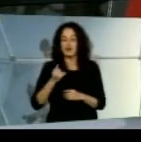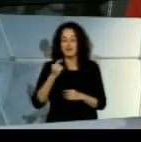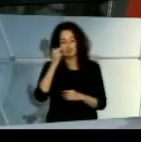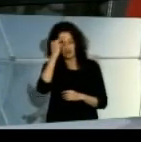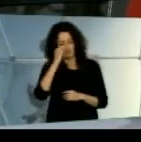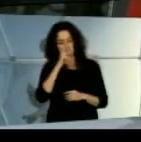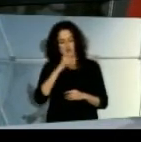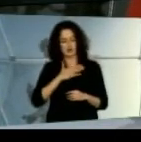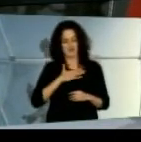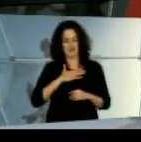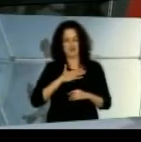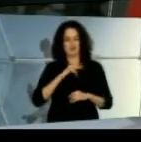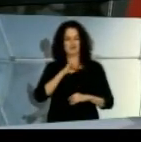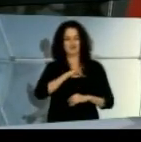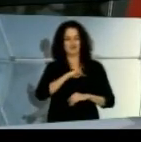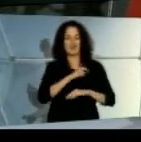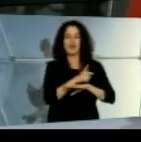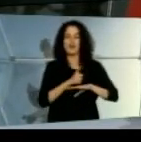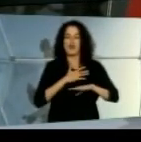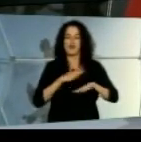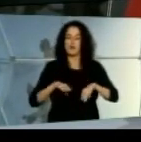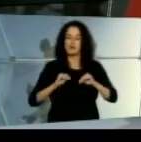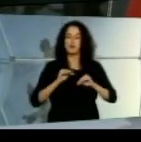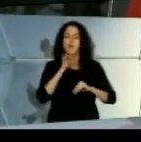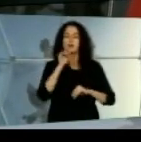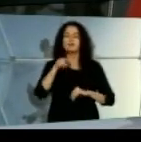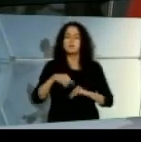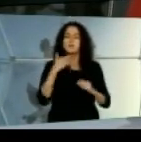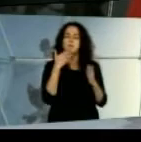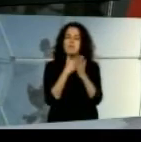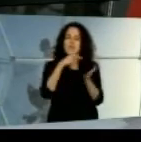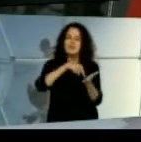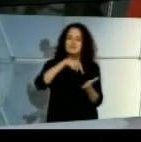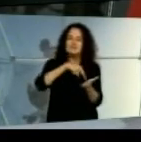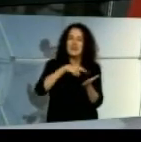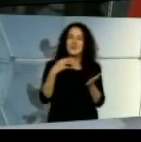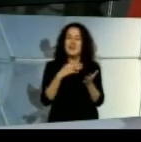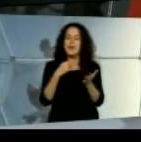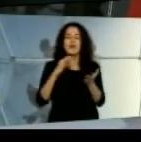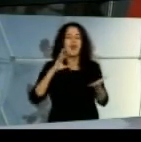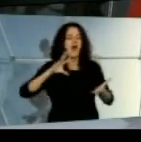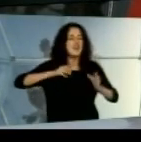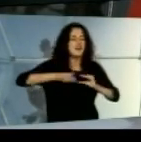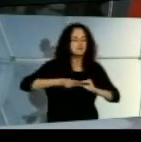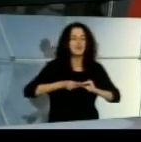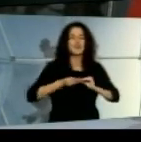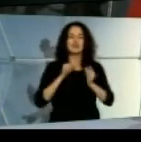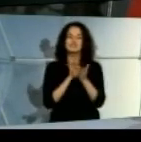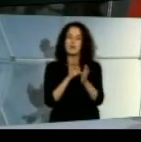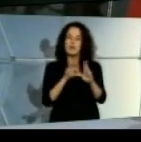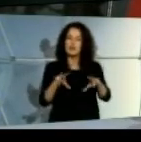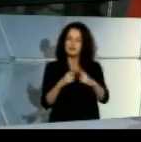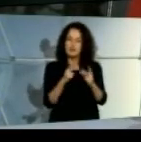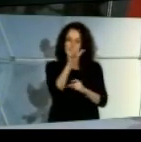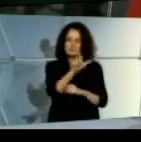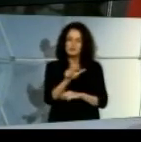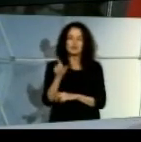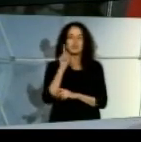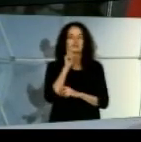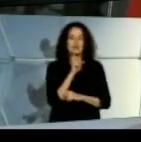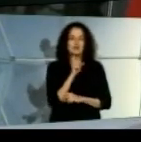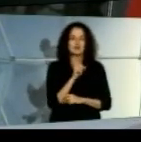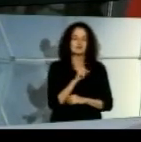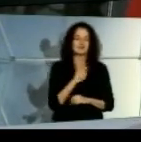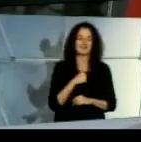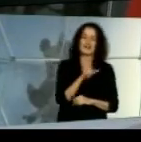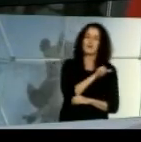ciudadanos burgaleses, pero también empiezan a exigir que se adapten también los servicios sociales a las personas sordas.